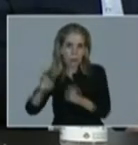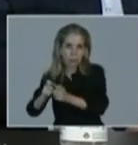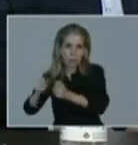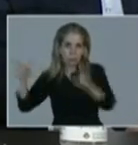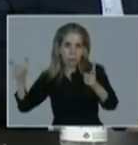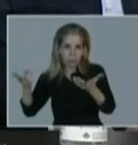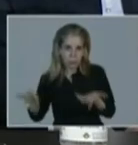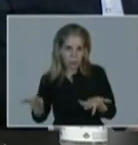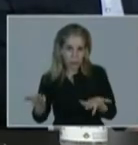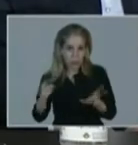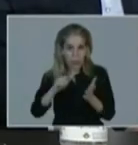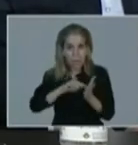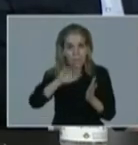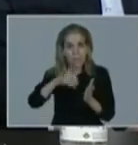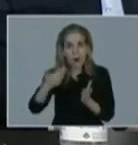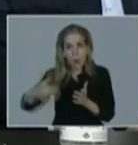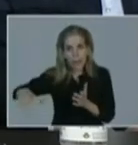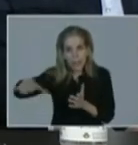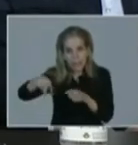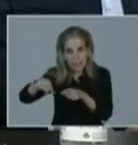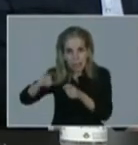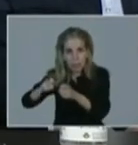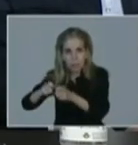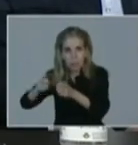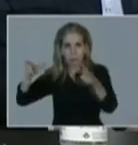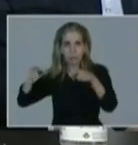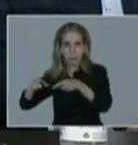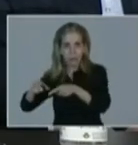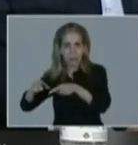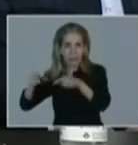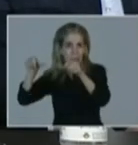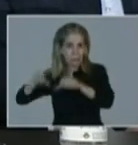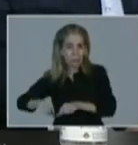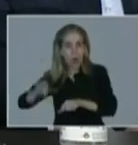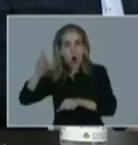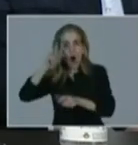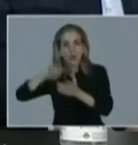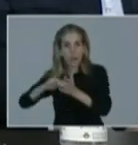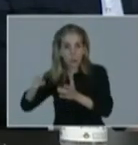estamos hablando de una fuerza policial de 100.000 hombres, casi un ejército,